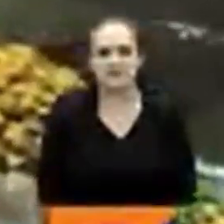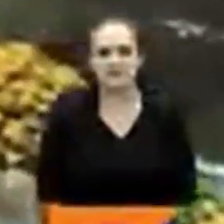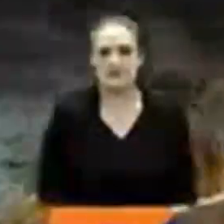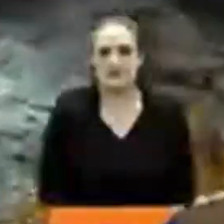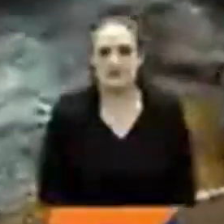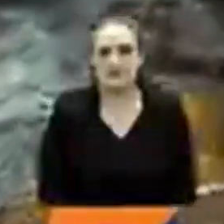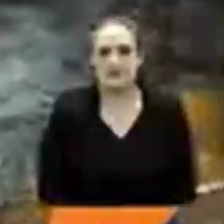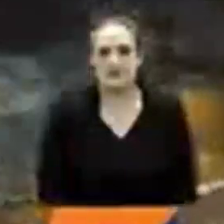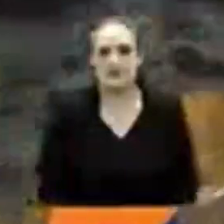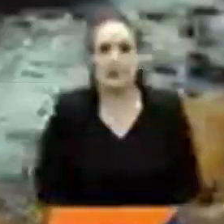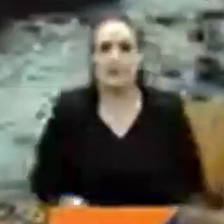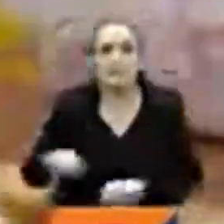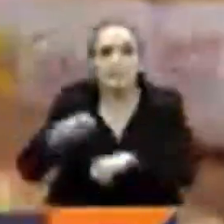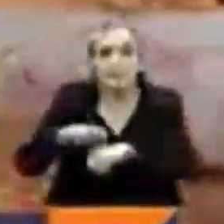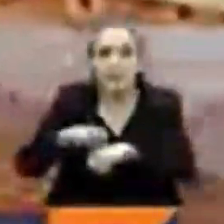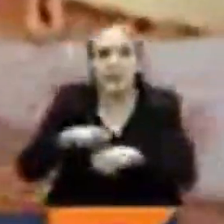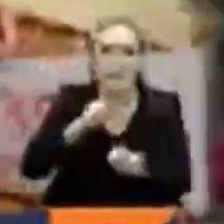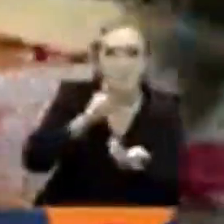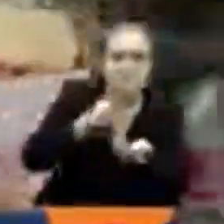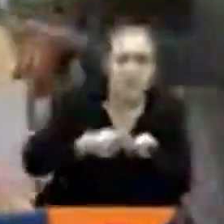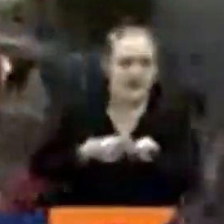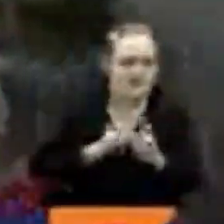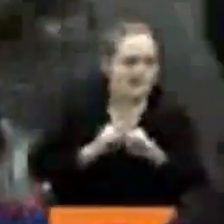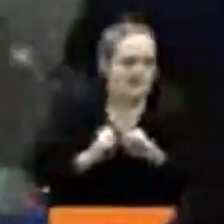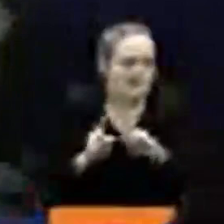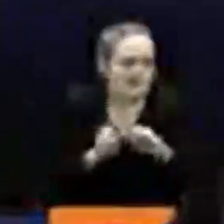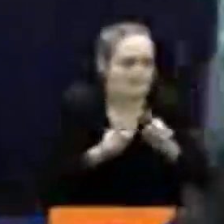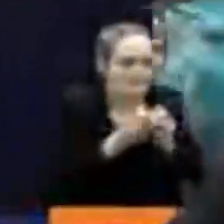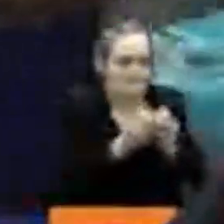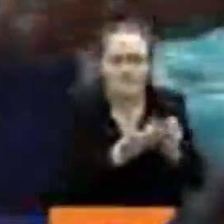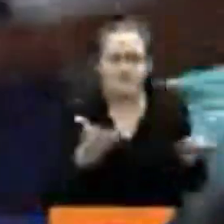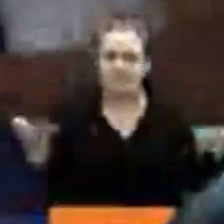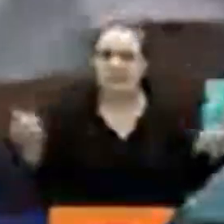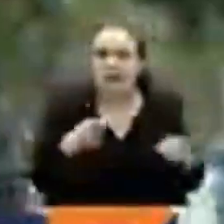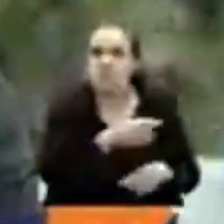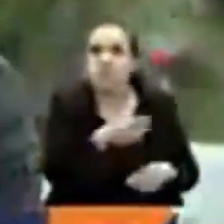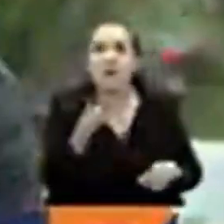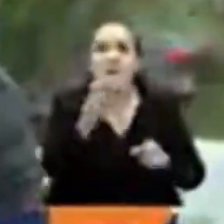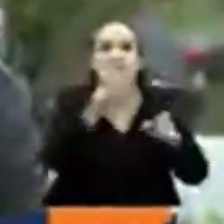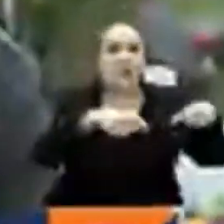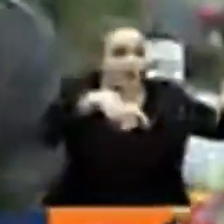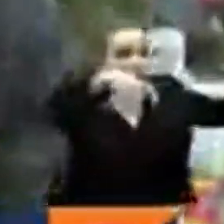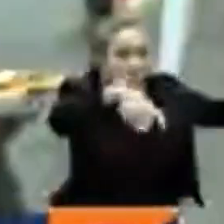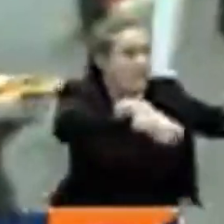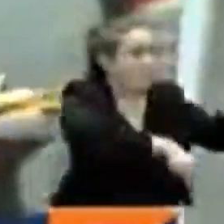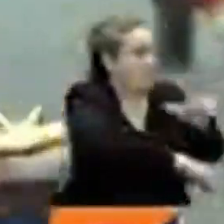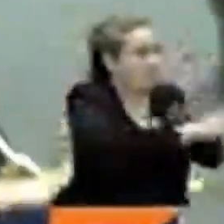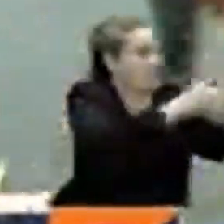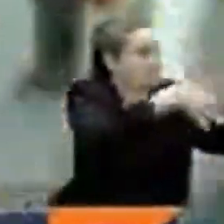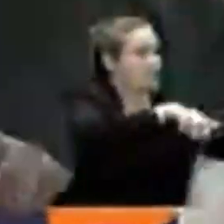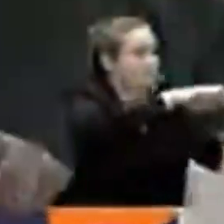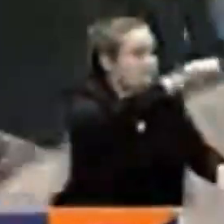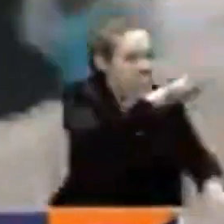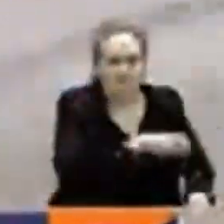Papa criolla, perro caliente y muchos sabores contentan el corazón de hinchas de la región cafetera.